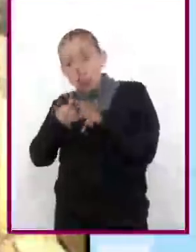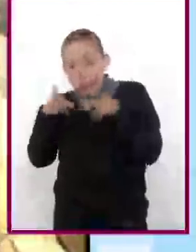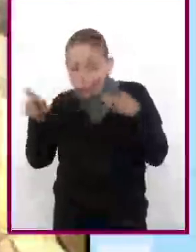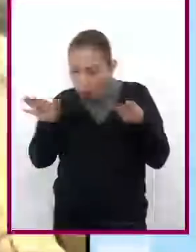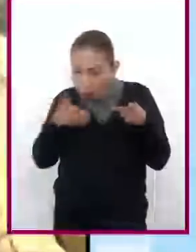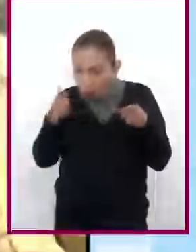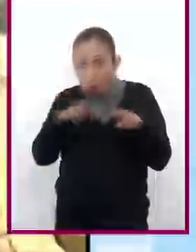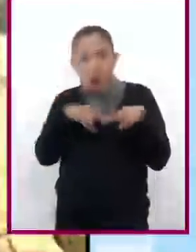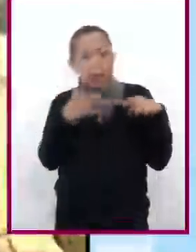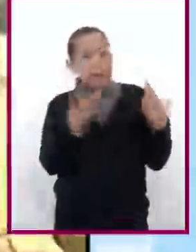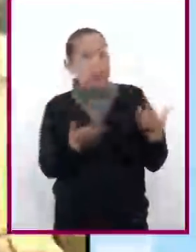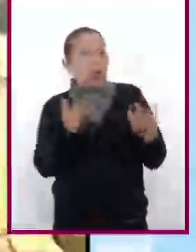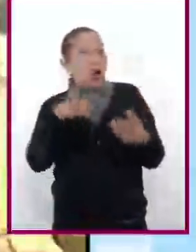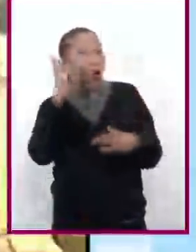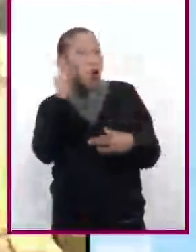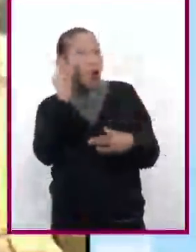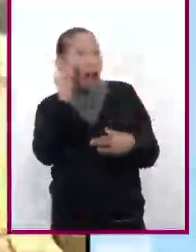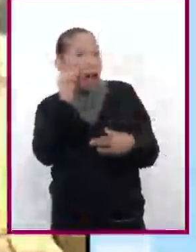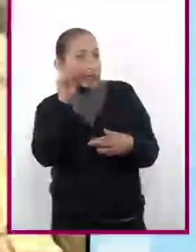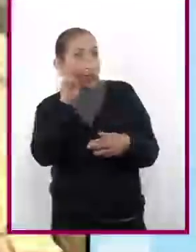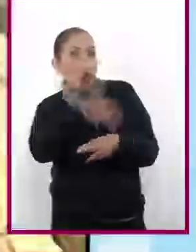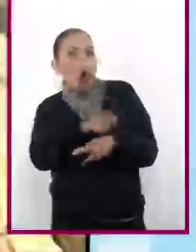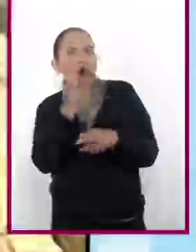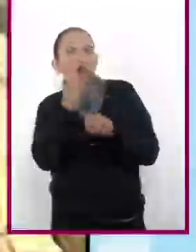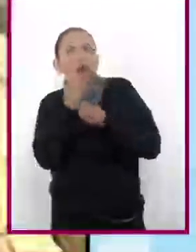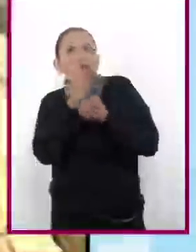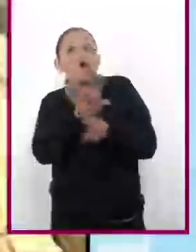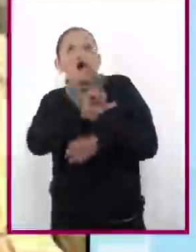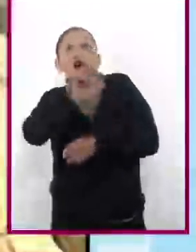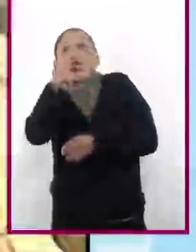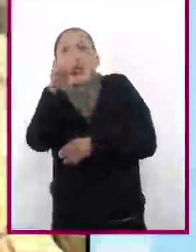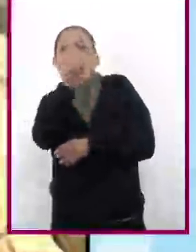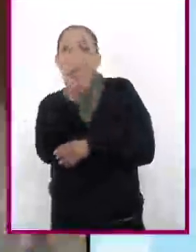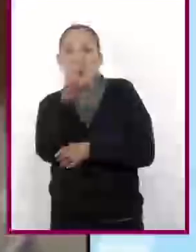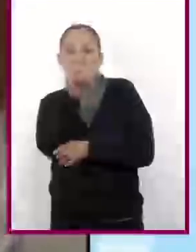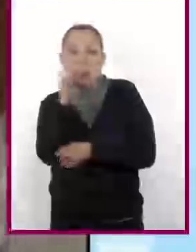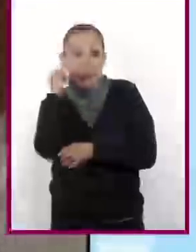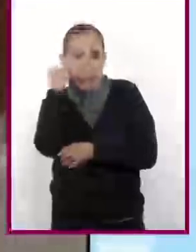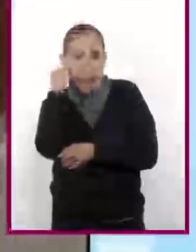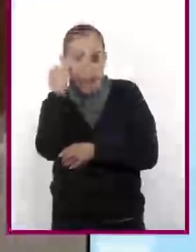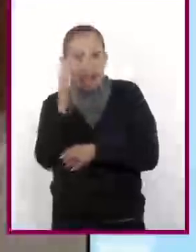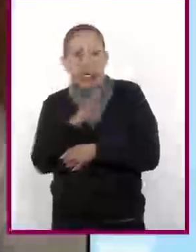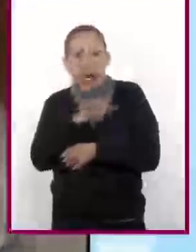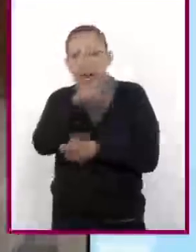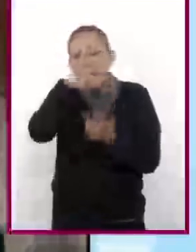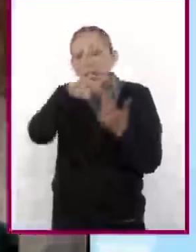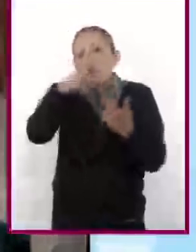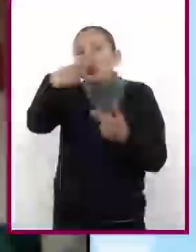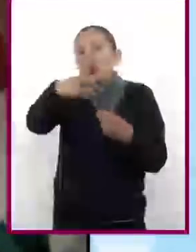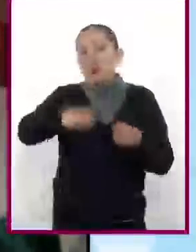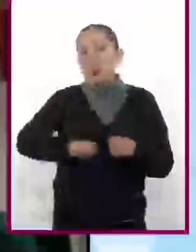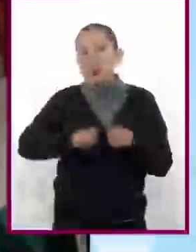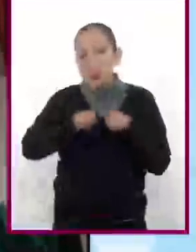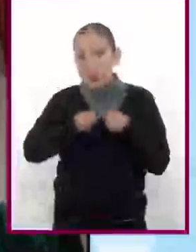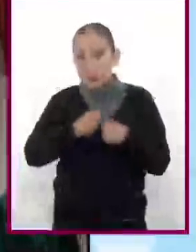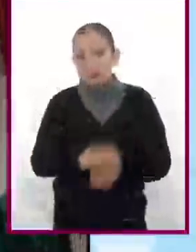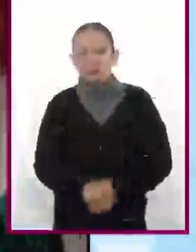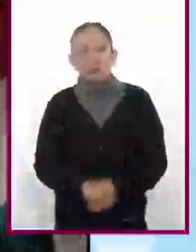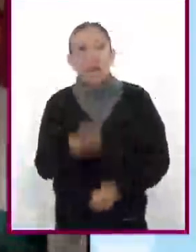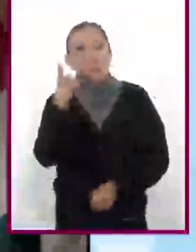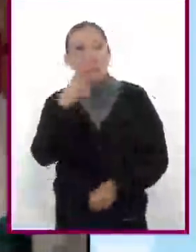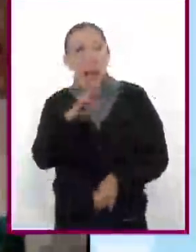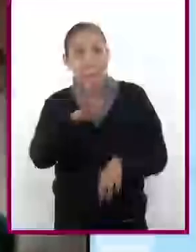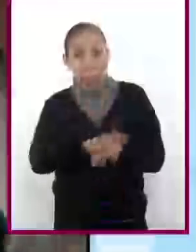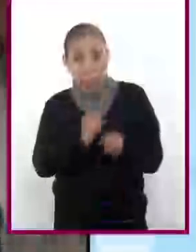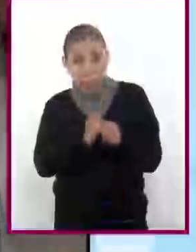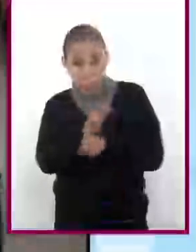periódico, revista o programa de radio publicado o transmitido en alguna lengua indígena que exista en la región donde vives. Para